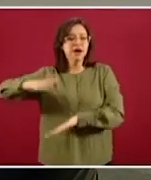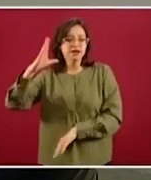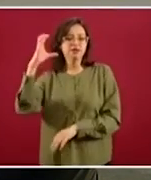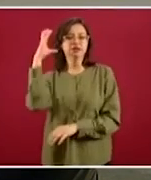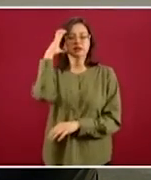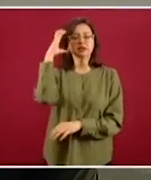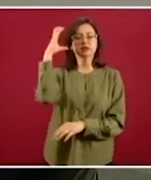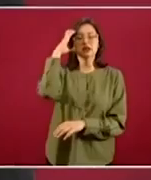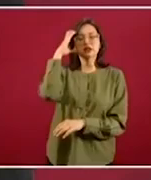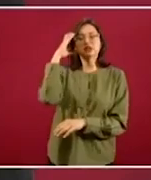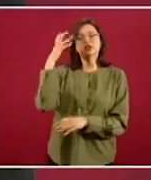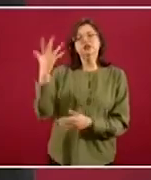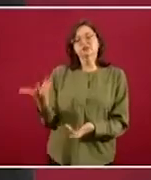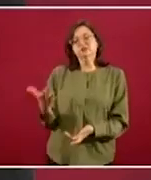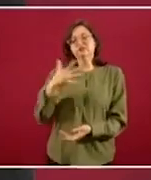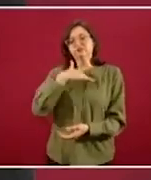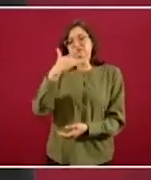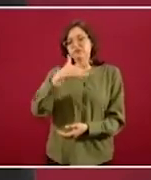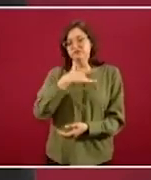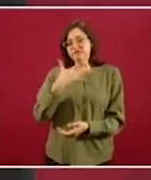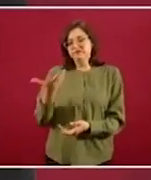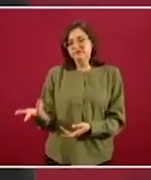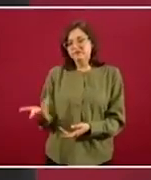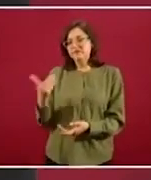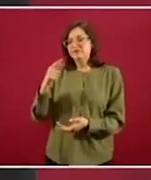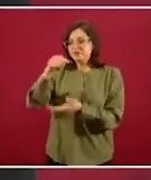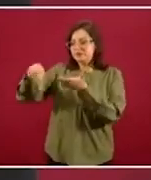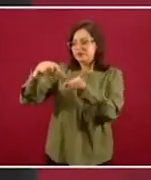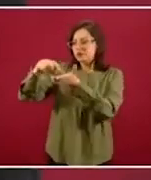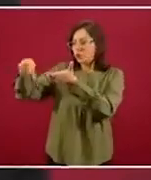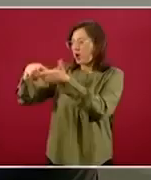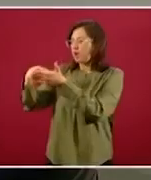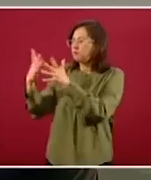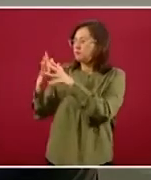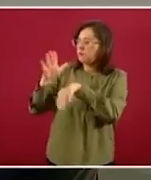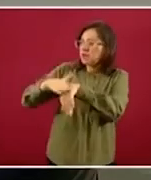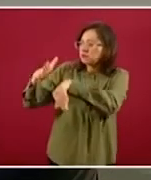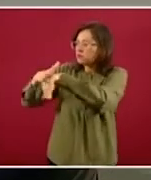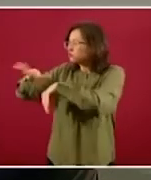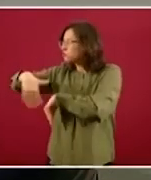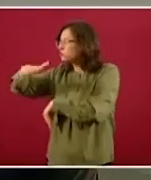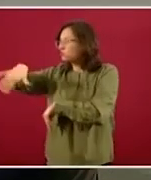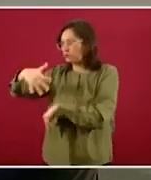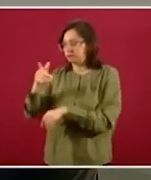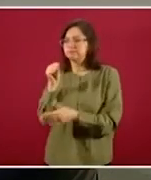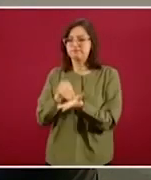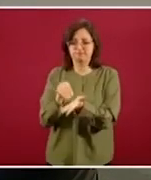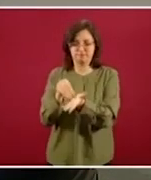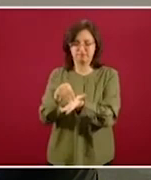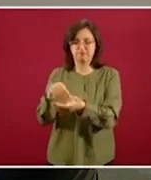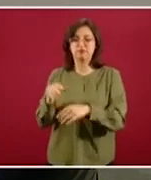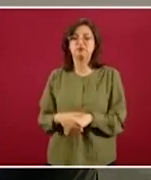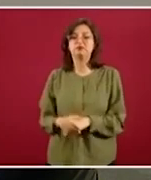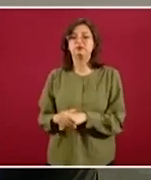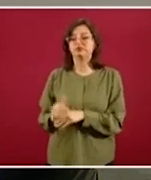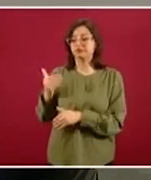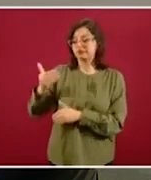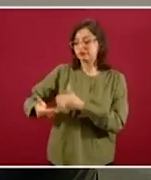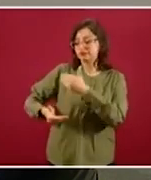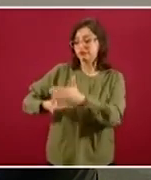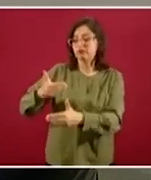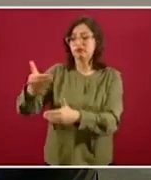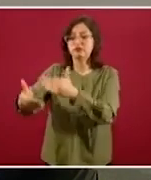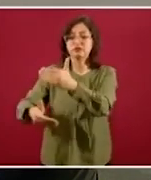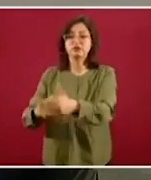evaluando aún espacios para ocupar todavía un mayor número de camas. Esta transición entre fase y fase debe